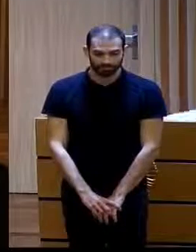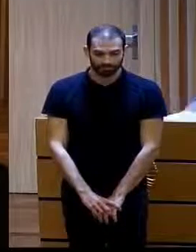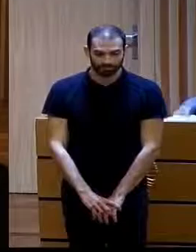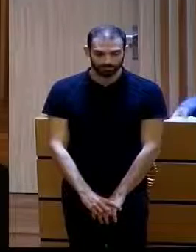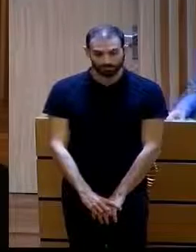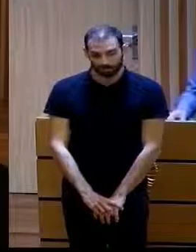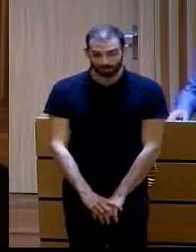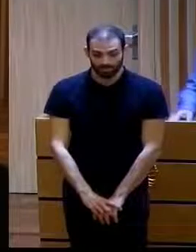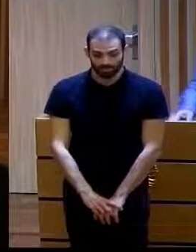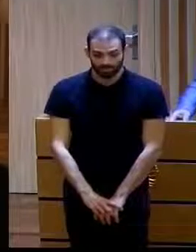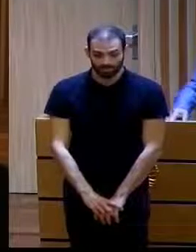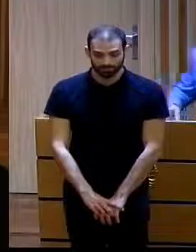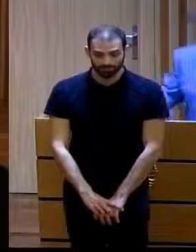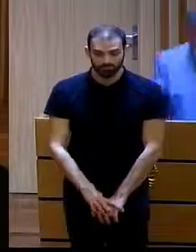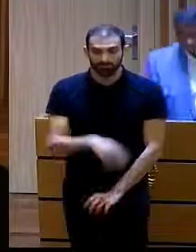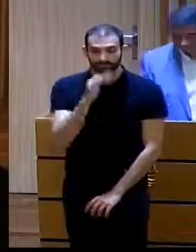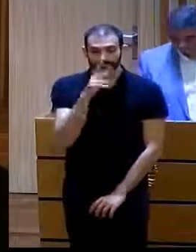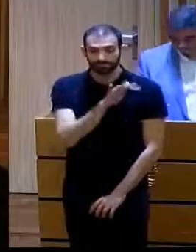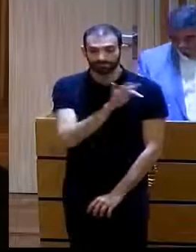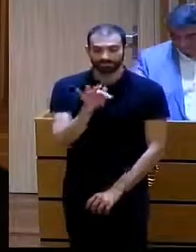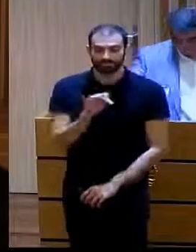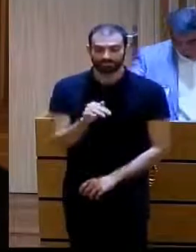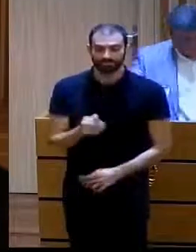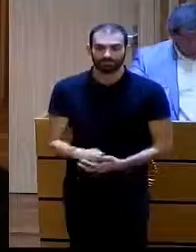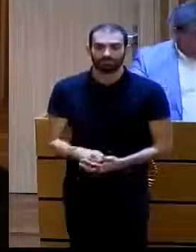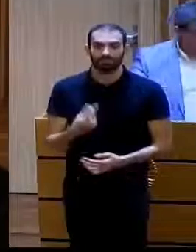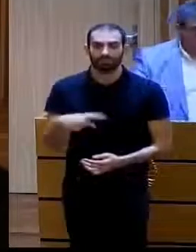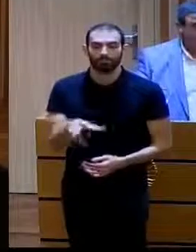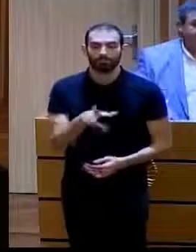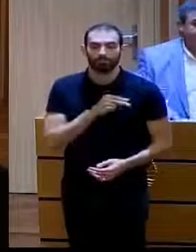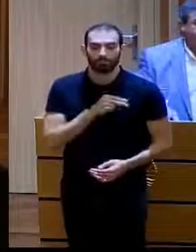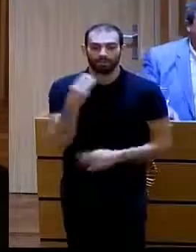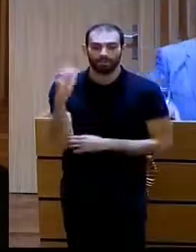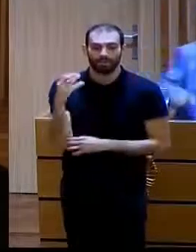A continuación se va a proceder a la entrega del premio CERMI.